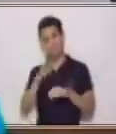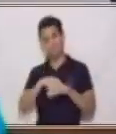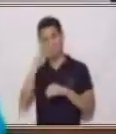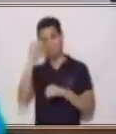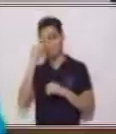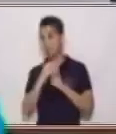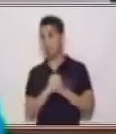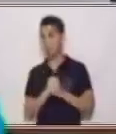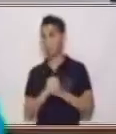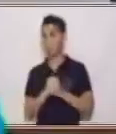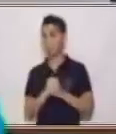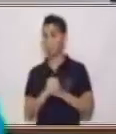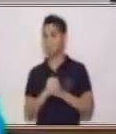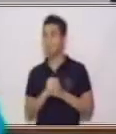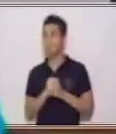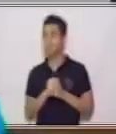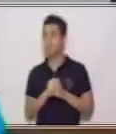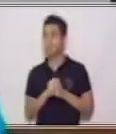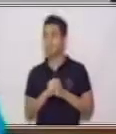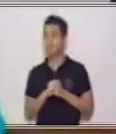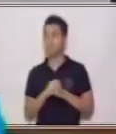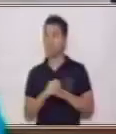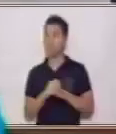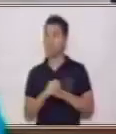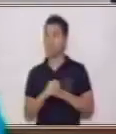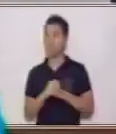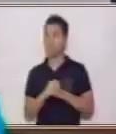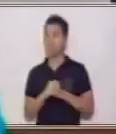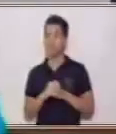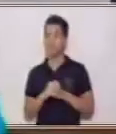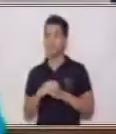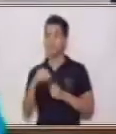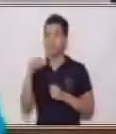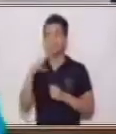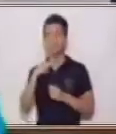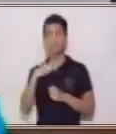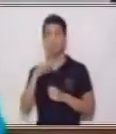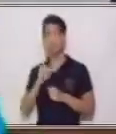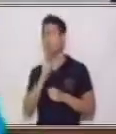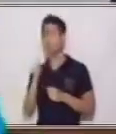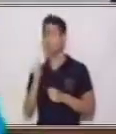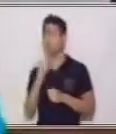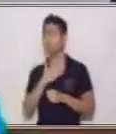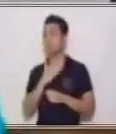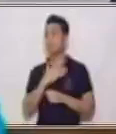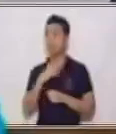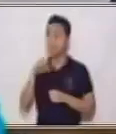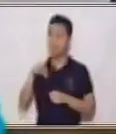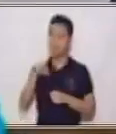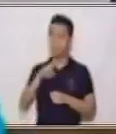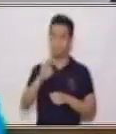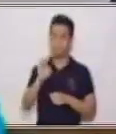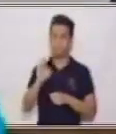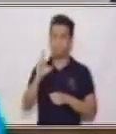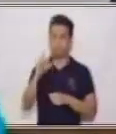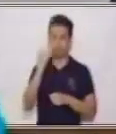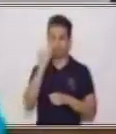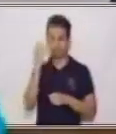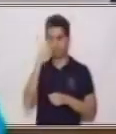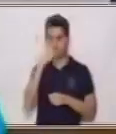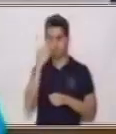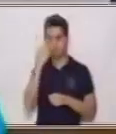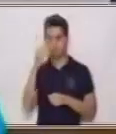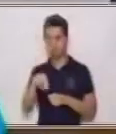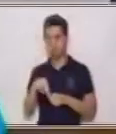del tema. Habíamos estado hablando de estas dos primeras cualidades y ahorita nos tocaría precisión. ¿A qué nos referimos cuando hablamos de